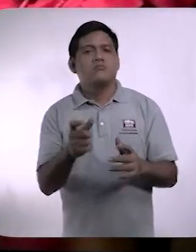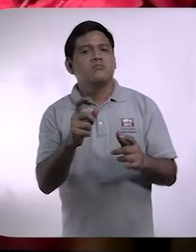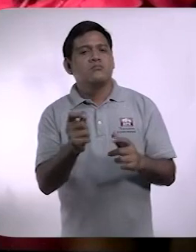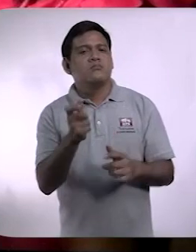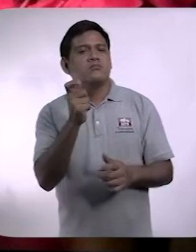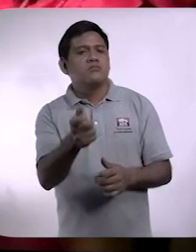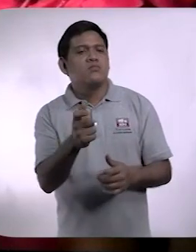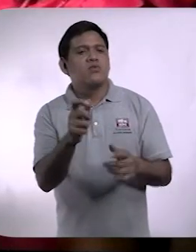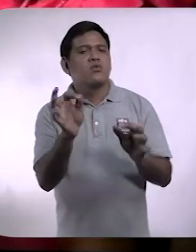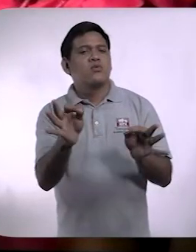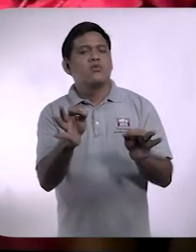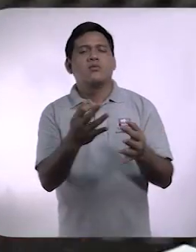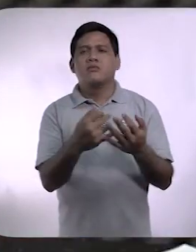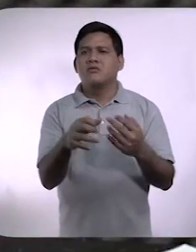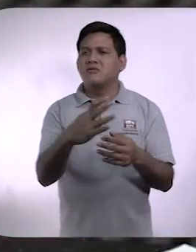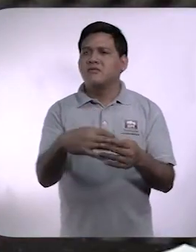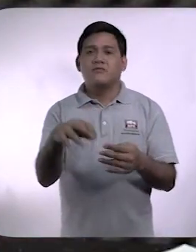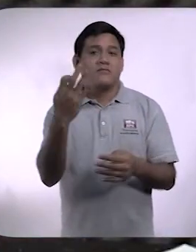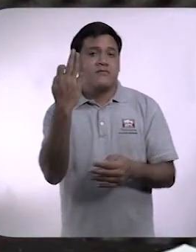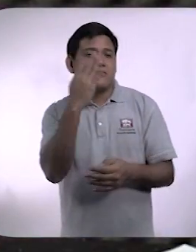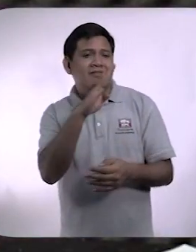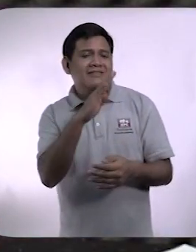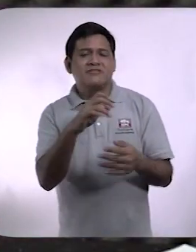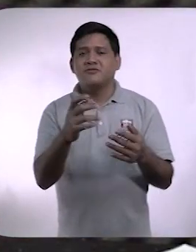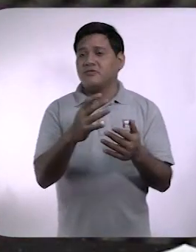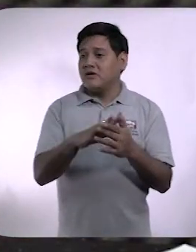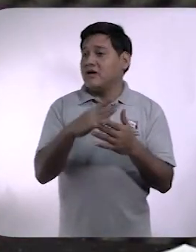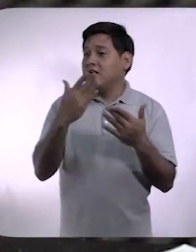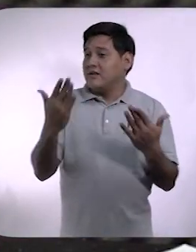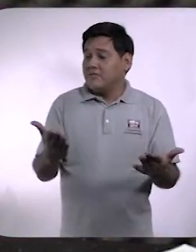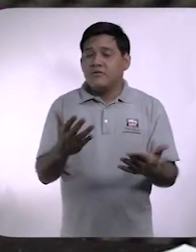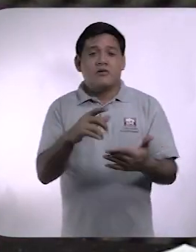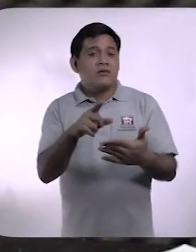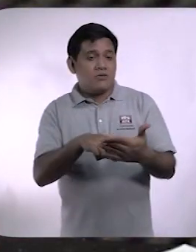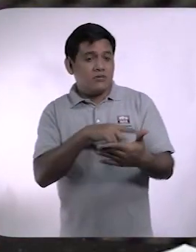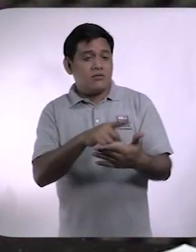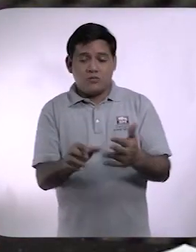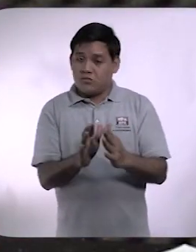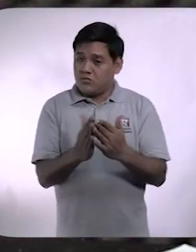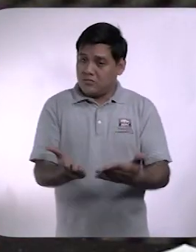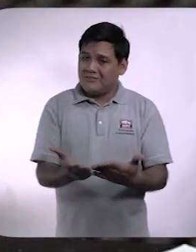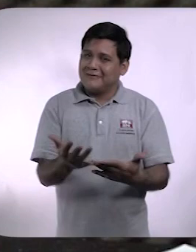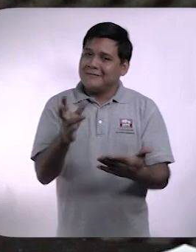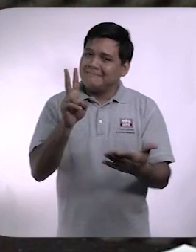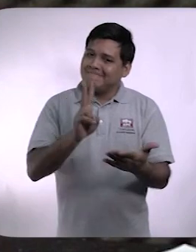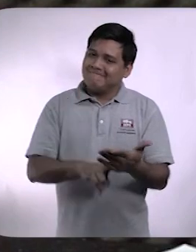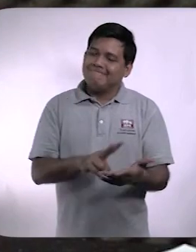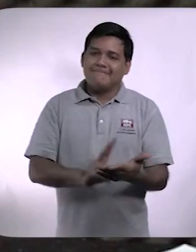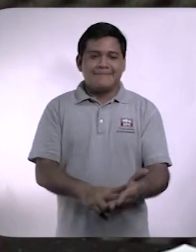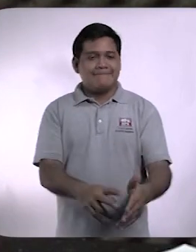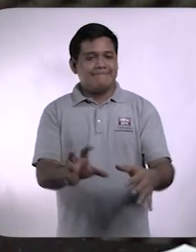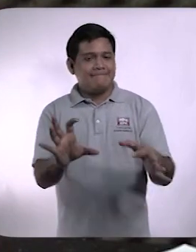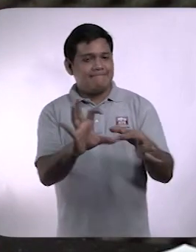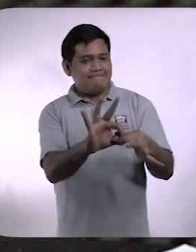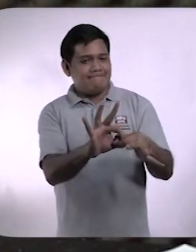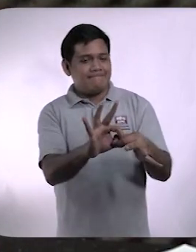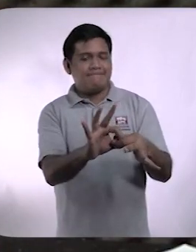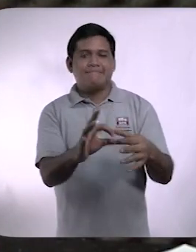circulan normalmente puede ser falsificado, pero las boletas tienen muchísimo más candados, obviamente.